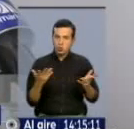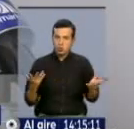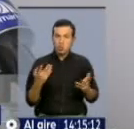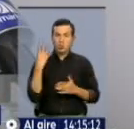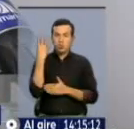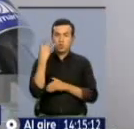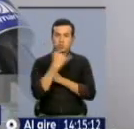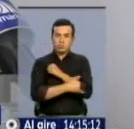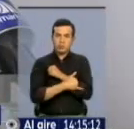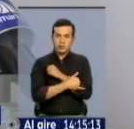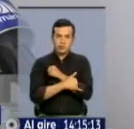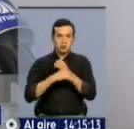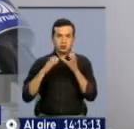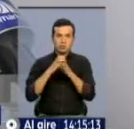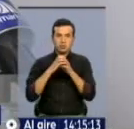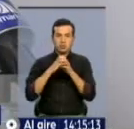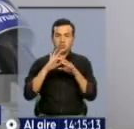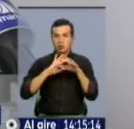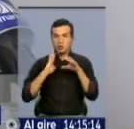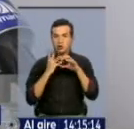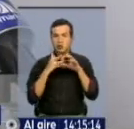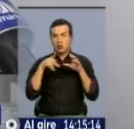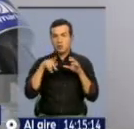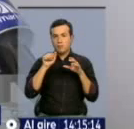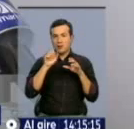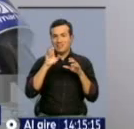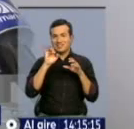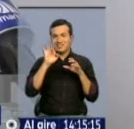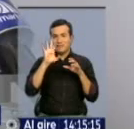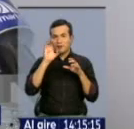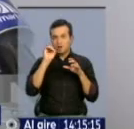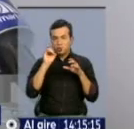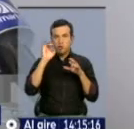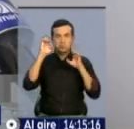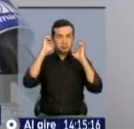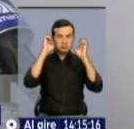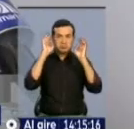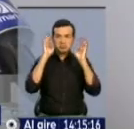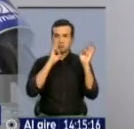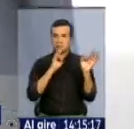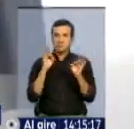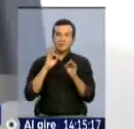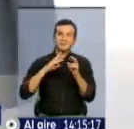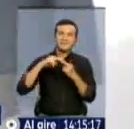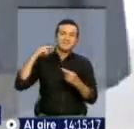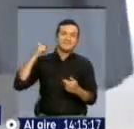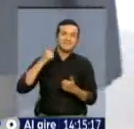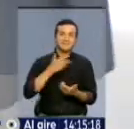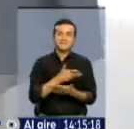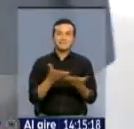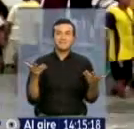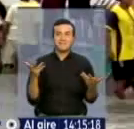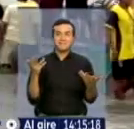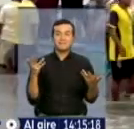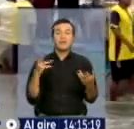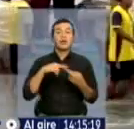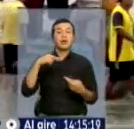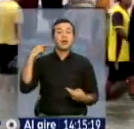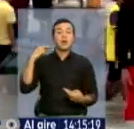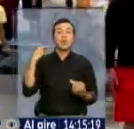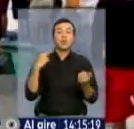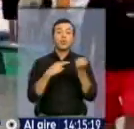sea, componen todo el Océano Pacífico, son estratégicos y pueden dar un efecto en cada región. Los recursos para este plan